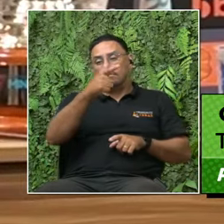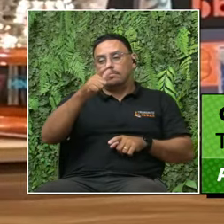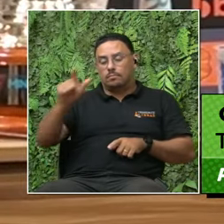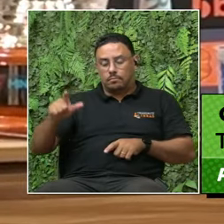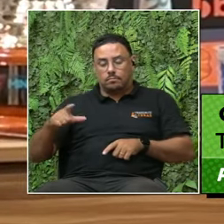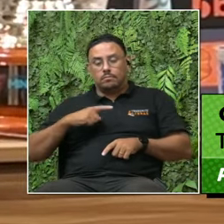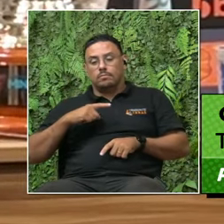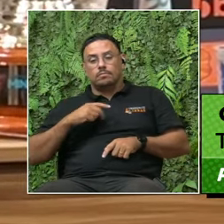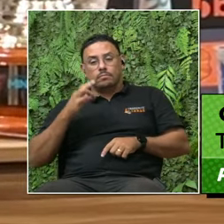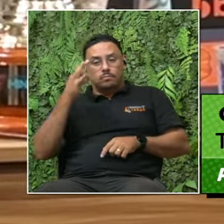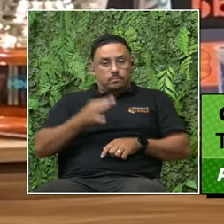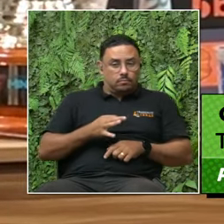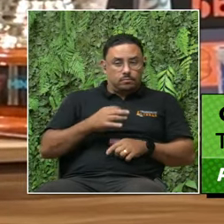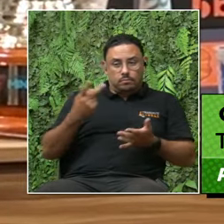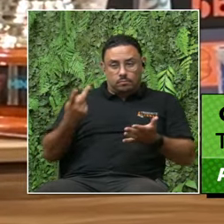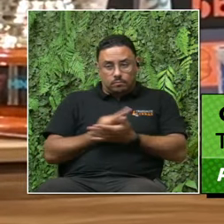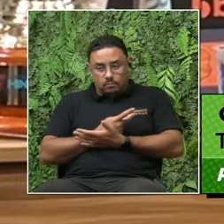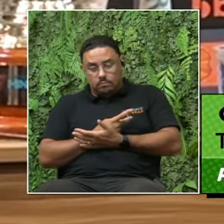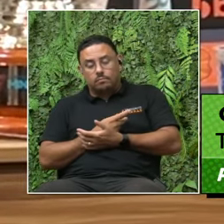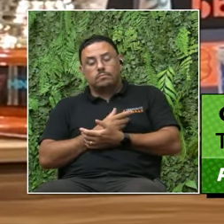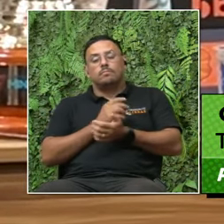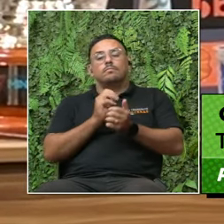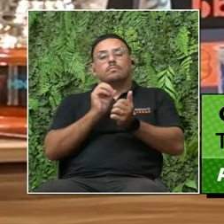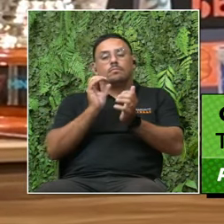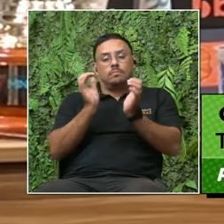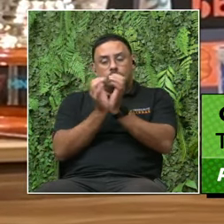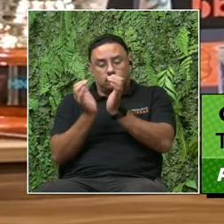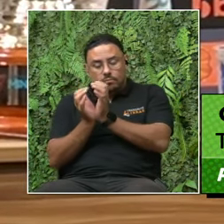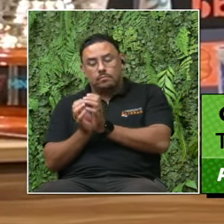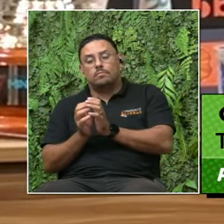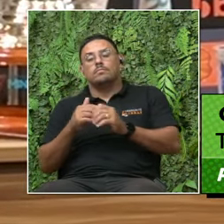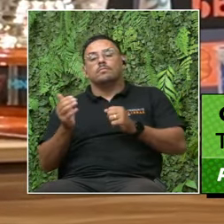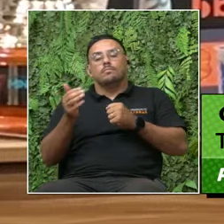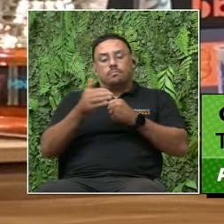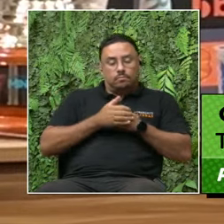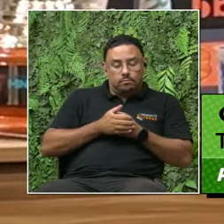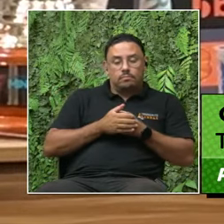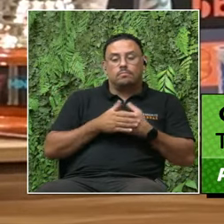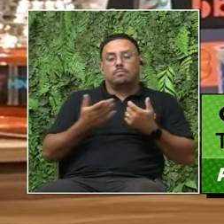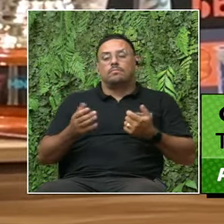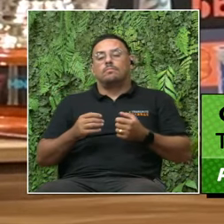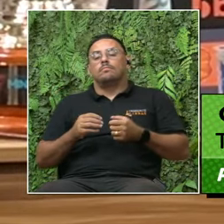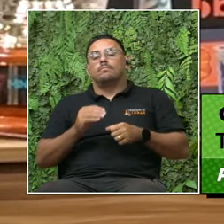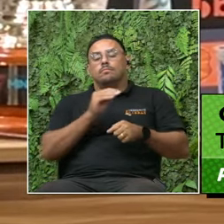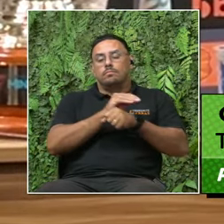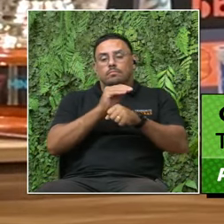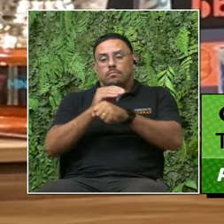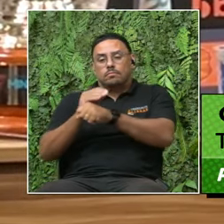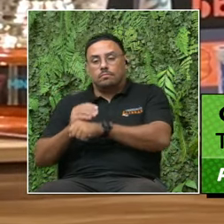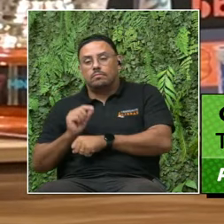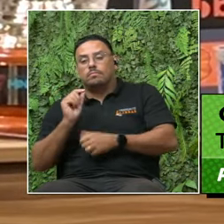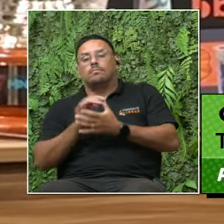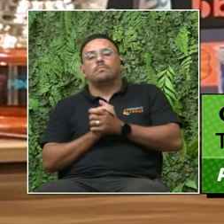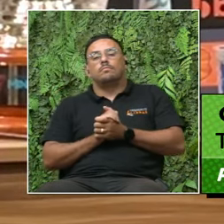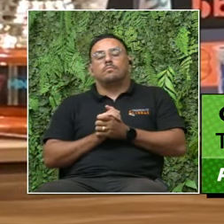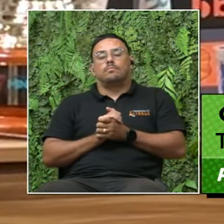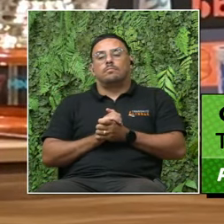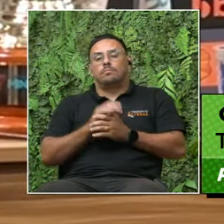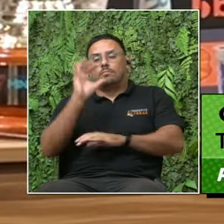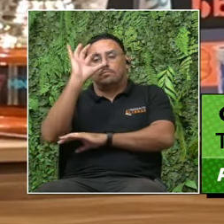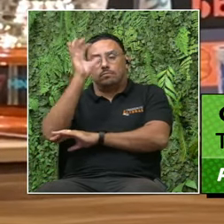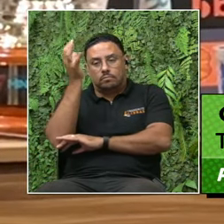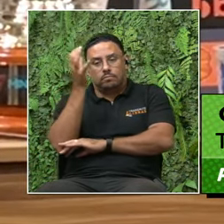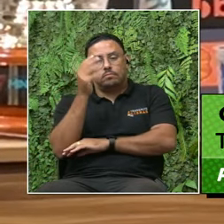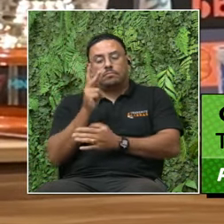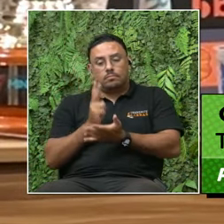acierto Y con errores el equipo los jugadores Van a defender el escudo escudo Ugo